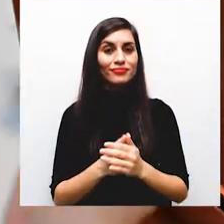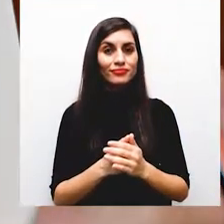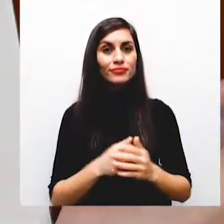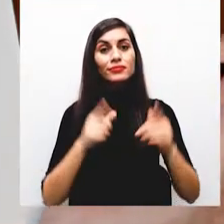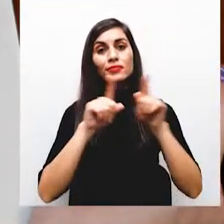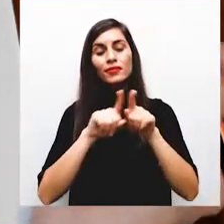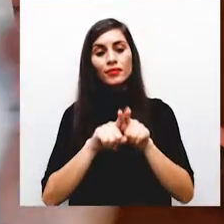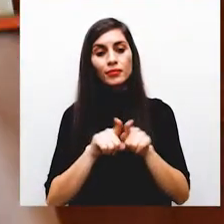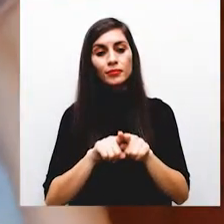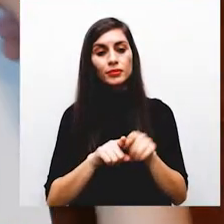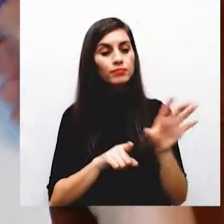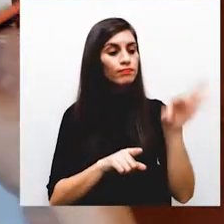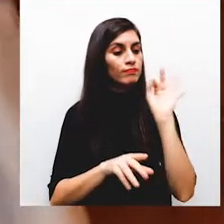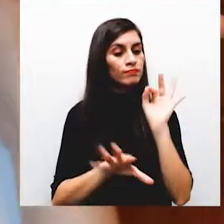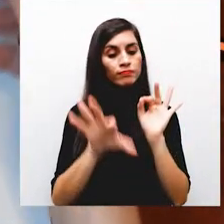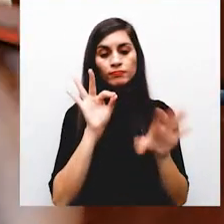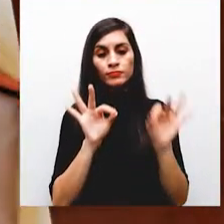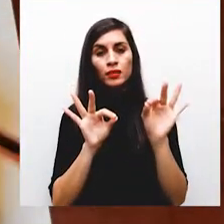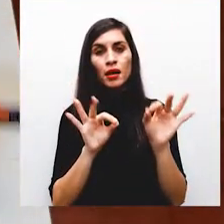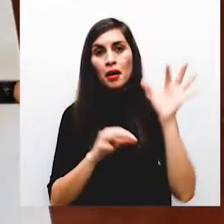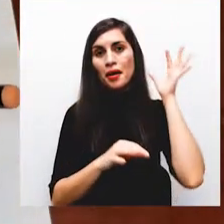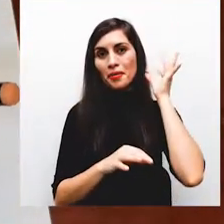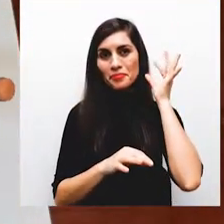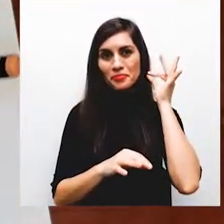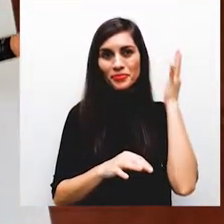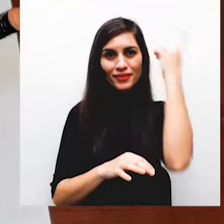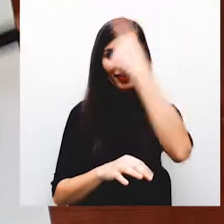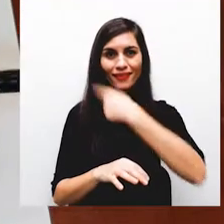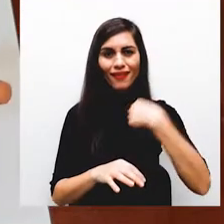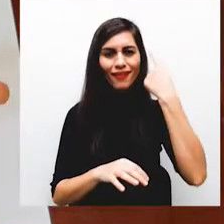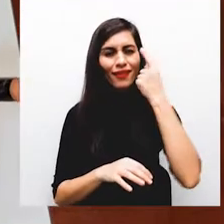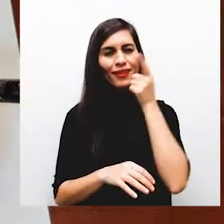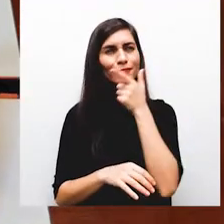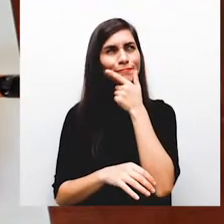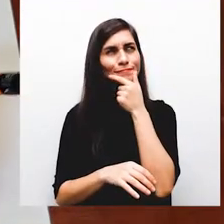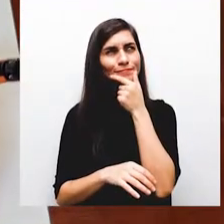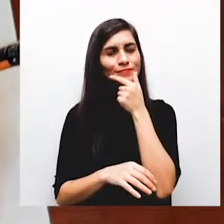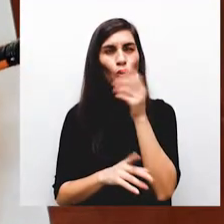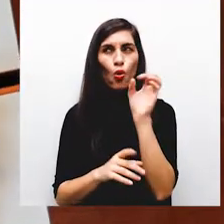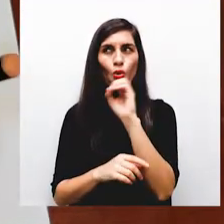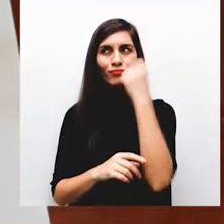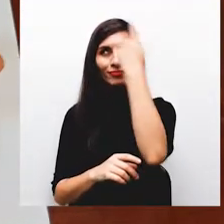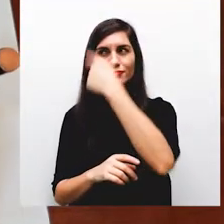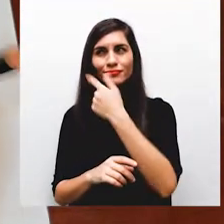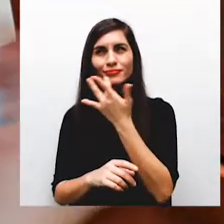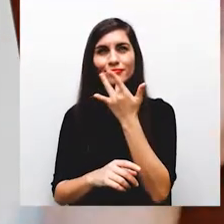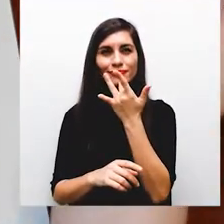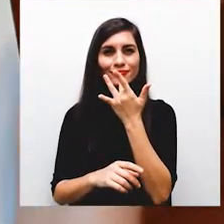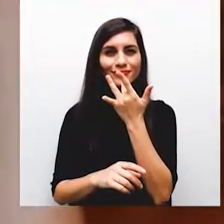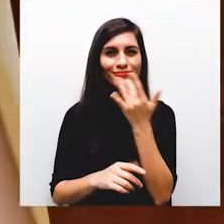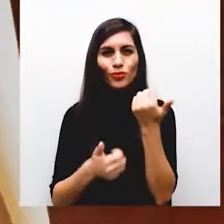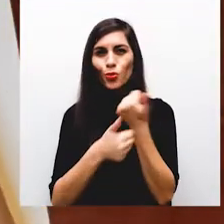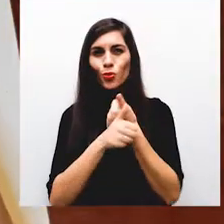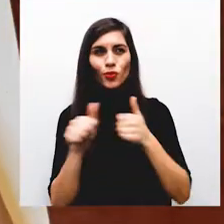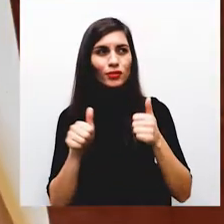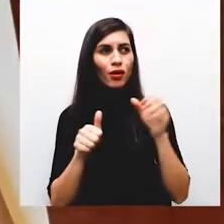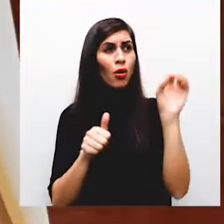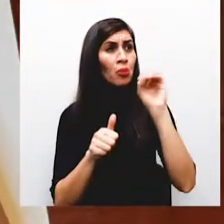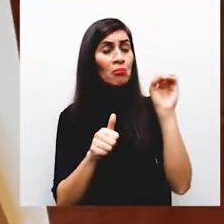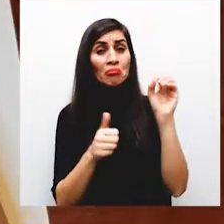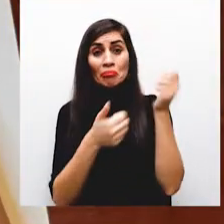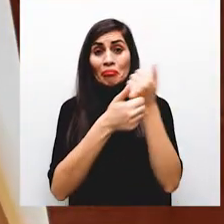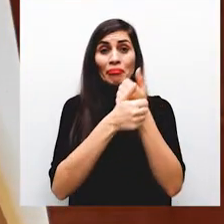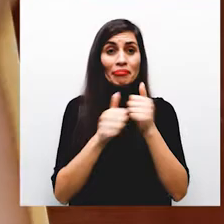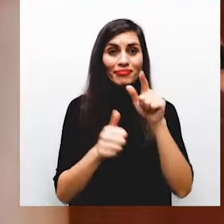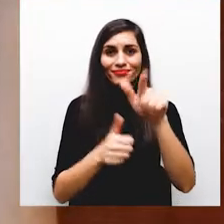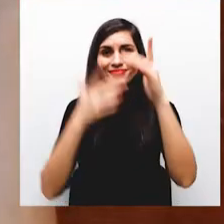Entre escoger la cara de una amiga o una cara favorita, ya sea de